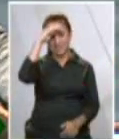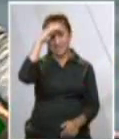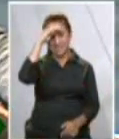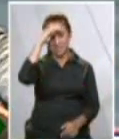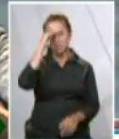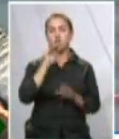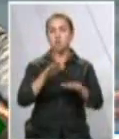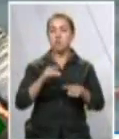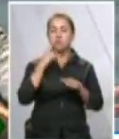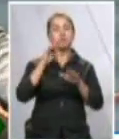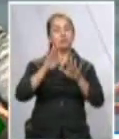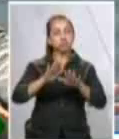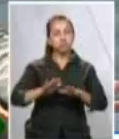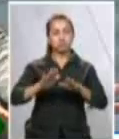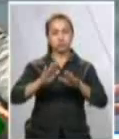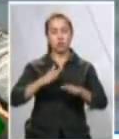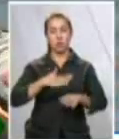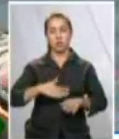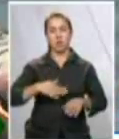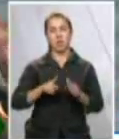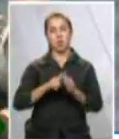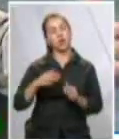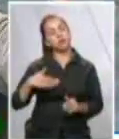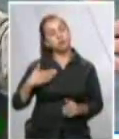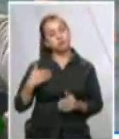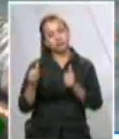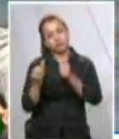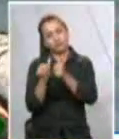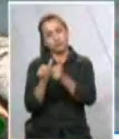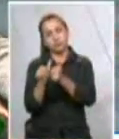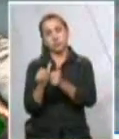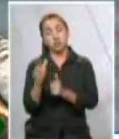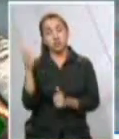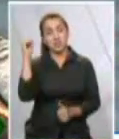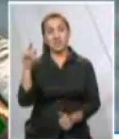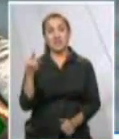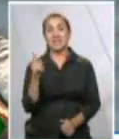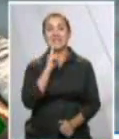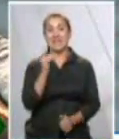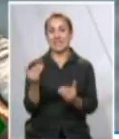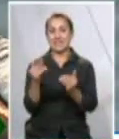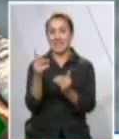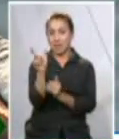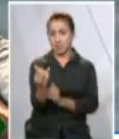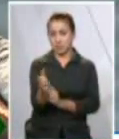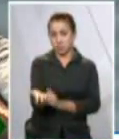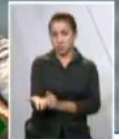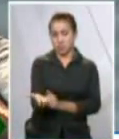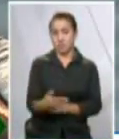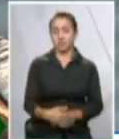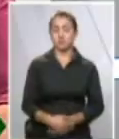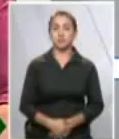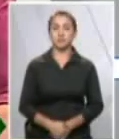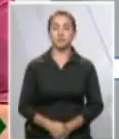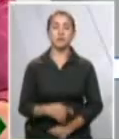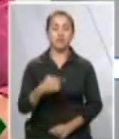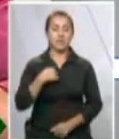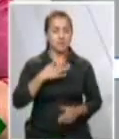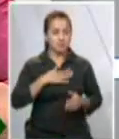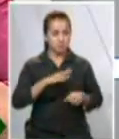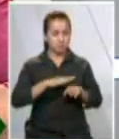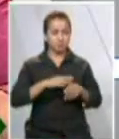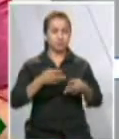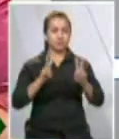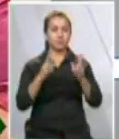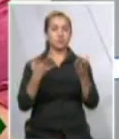ser súper cuidadoso con el paternalismo con eso también, porque tú no sabes que realmente qué necesidad tiene la persona, ¿no? Ahí sí me permiten ese, en